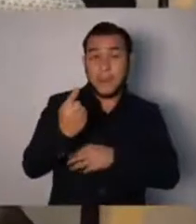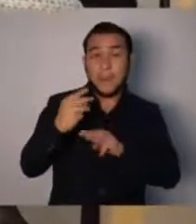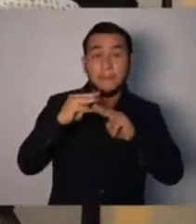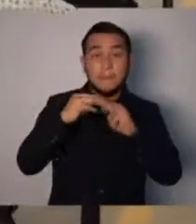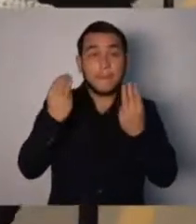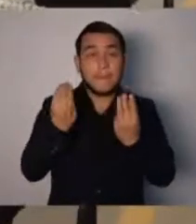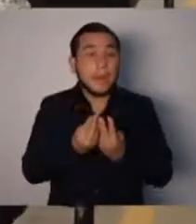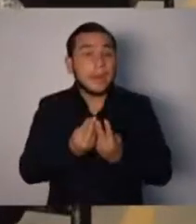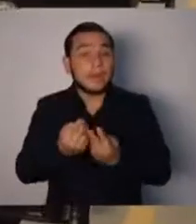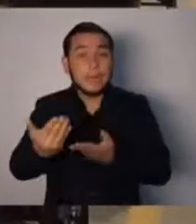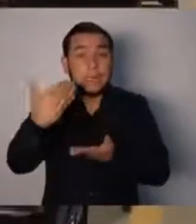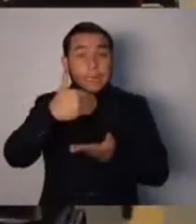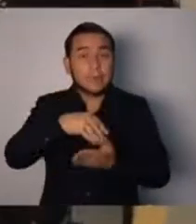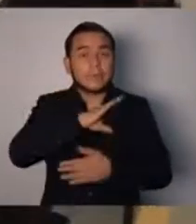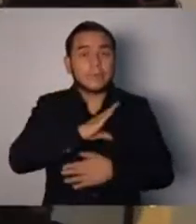pandillero